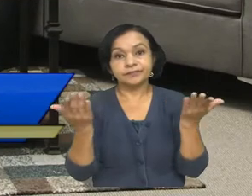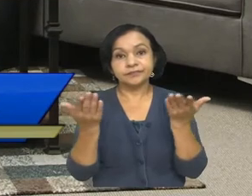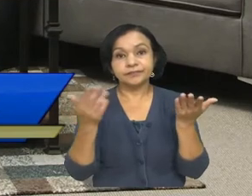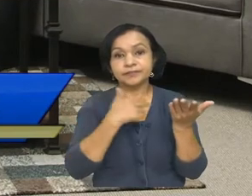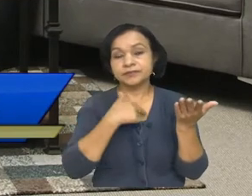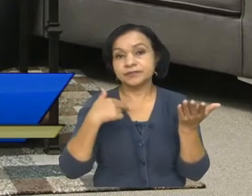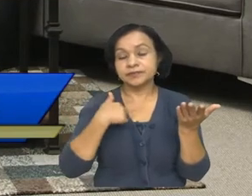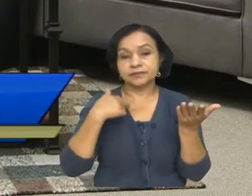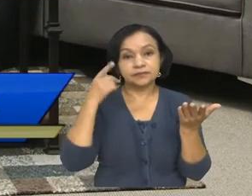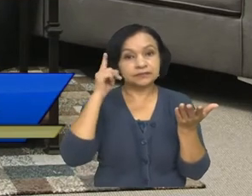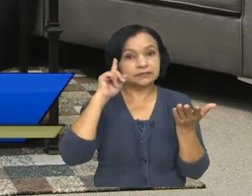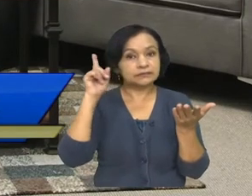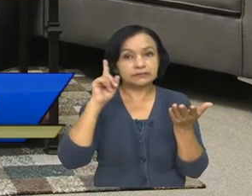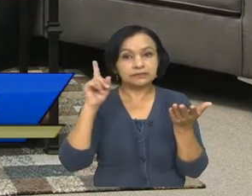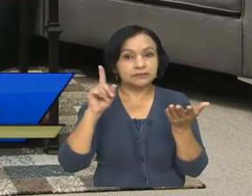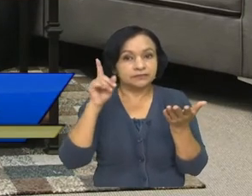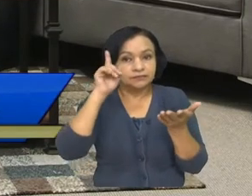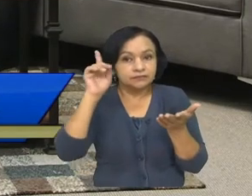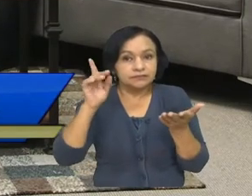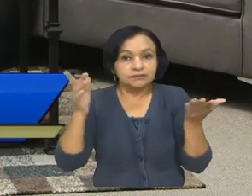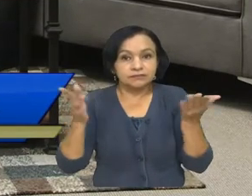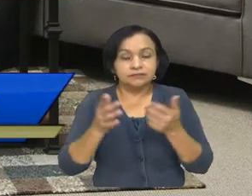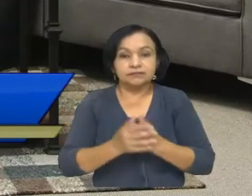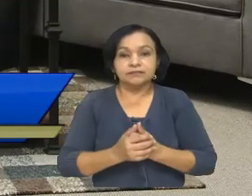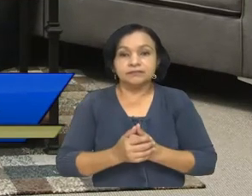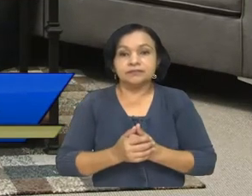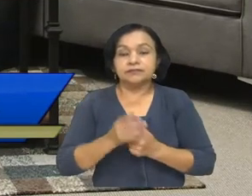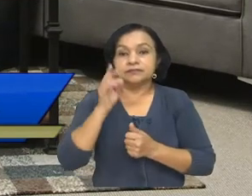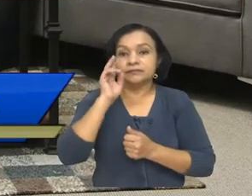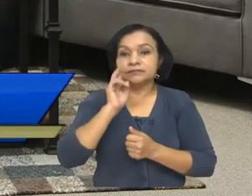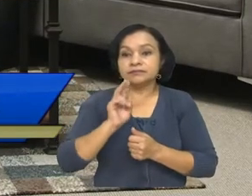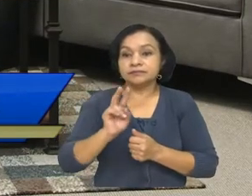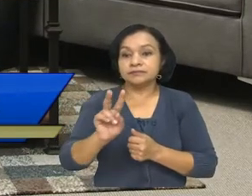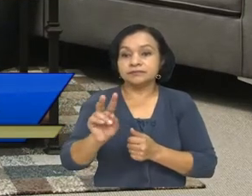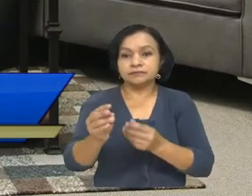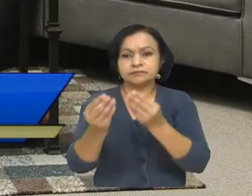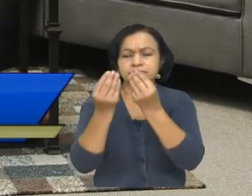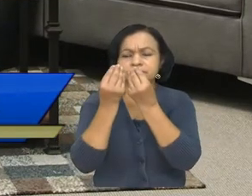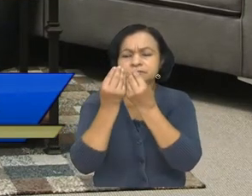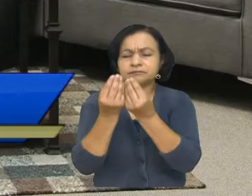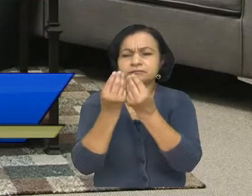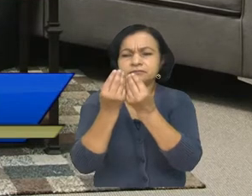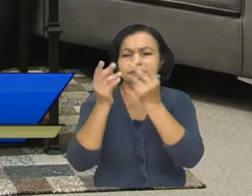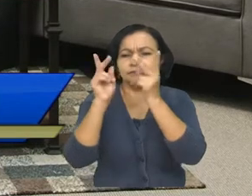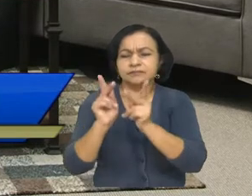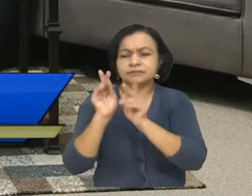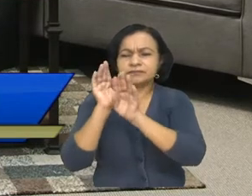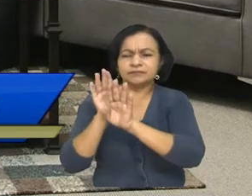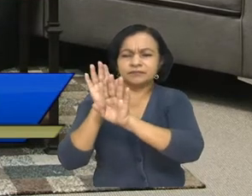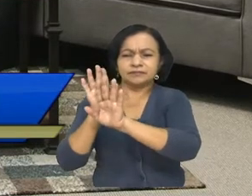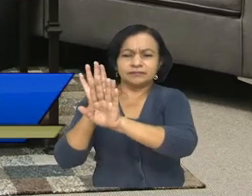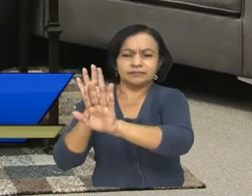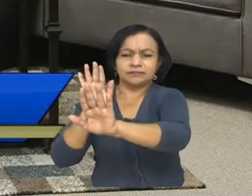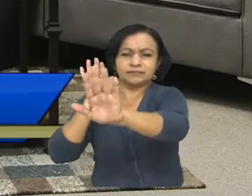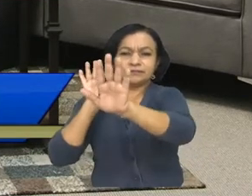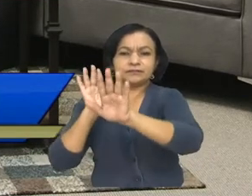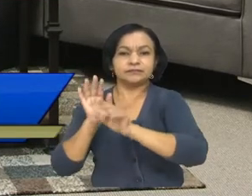a ser, no la sabíamos. Y después fue cuando miramos el montón de gente. Lógicamente eso